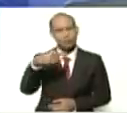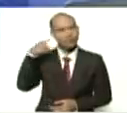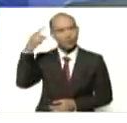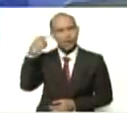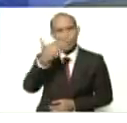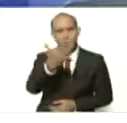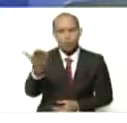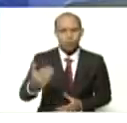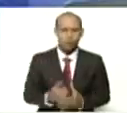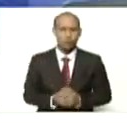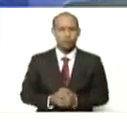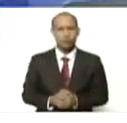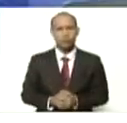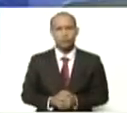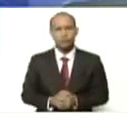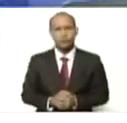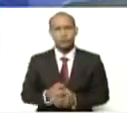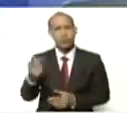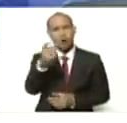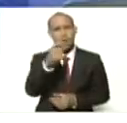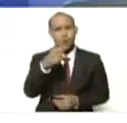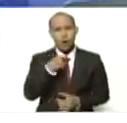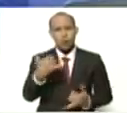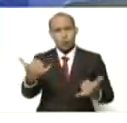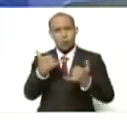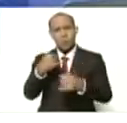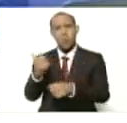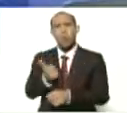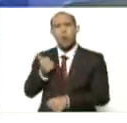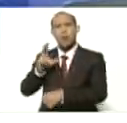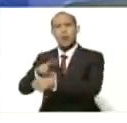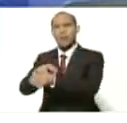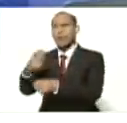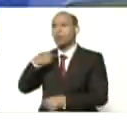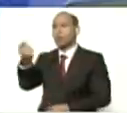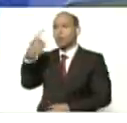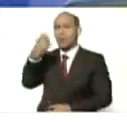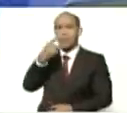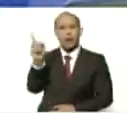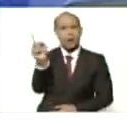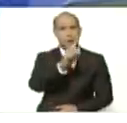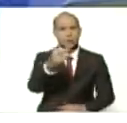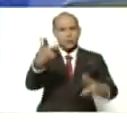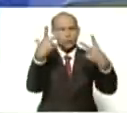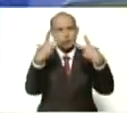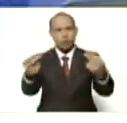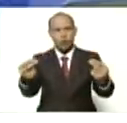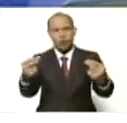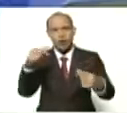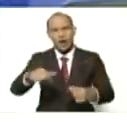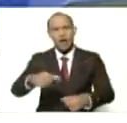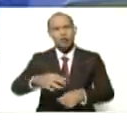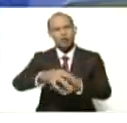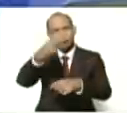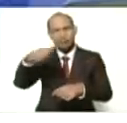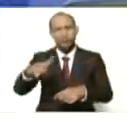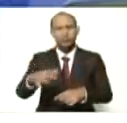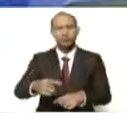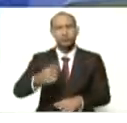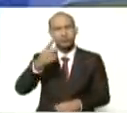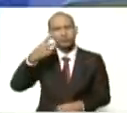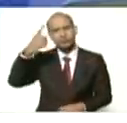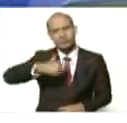que usted puede cometer buscarse cualquier médico y automedicarse no esto es algo grave y serio